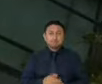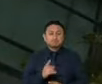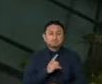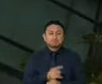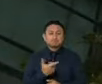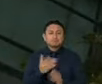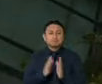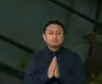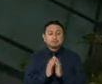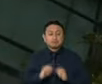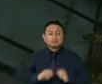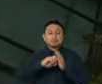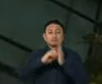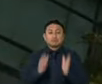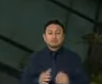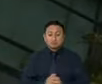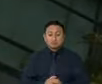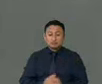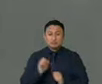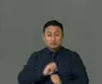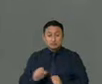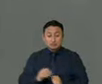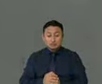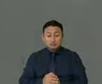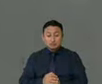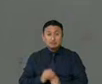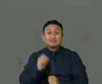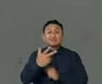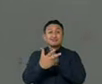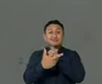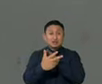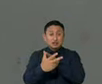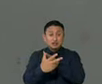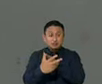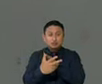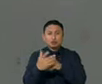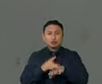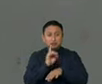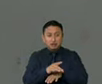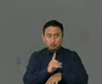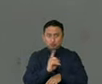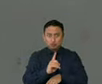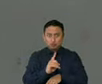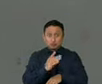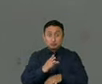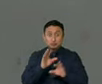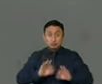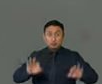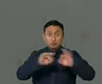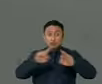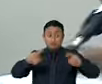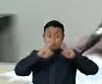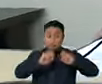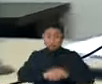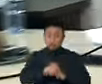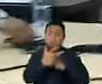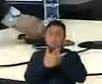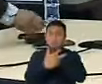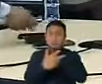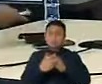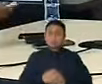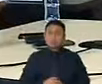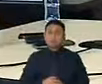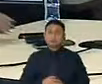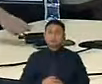llamado a Contraloría para que no se desestime la existencia de la información del tercer producto en el caso Gabela,